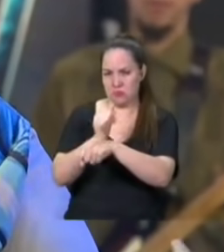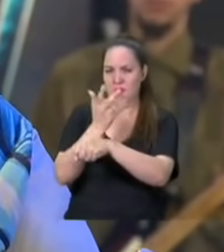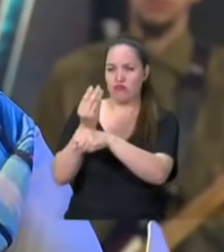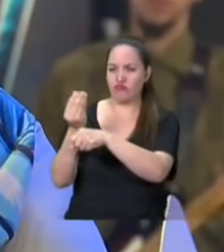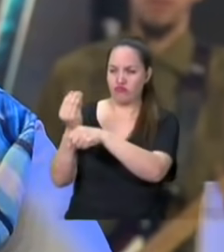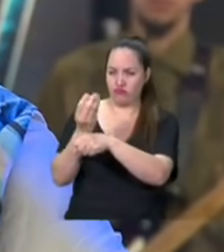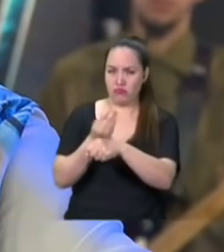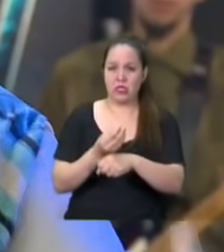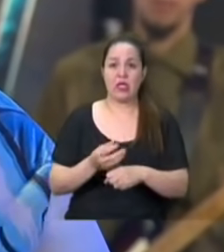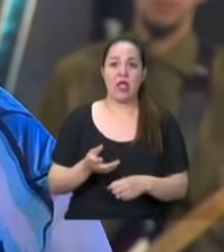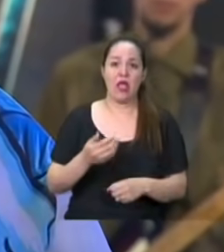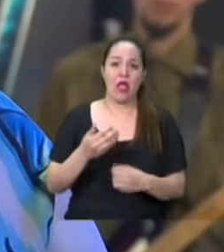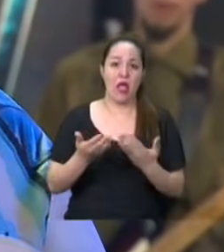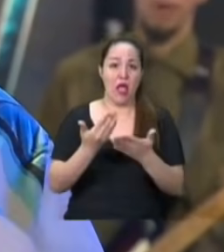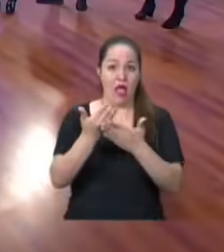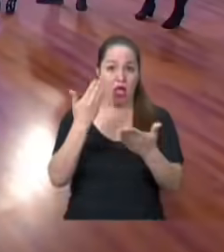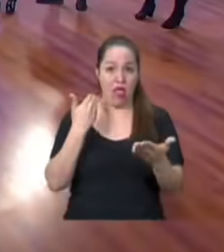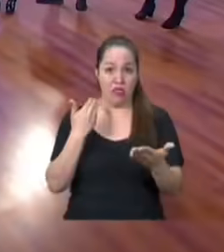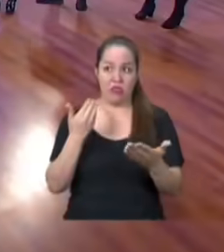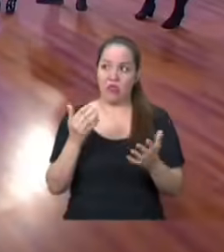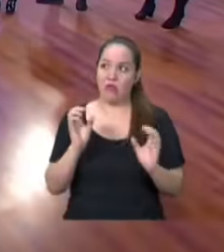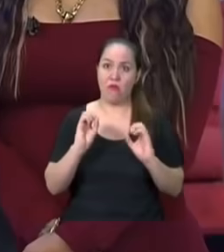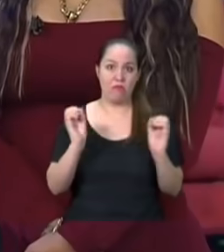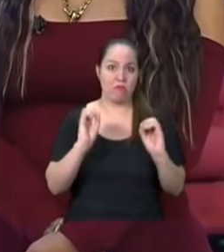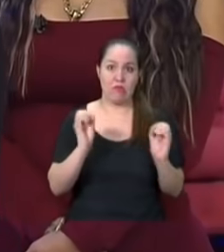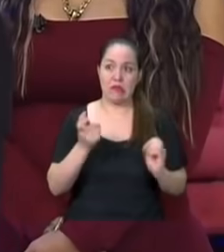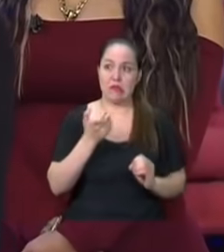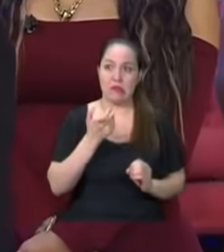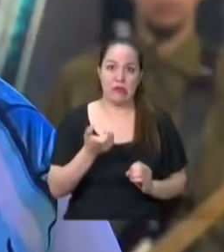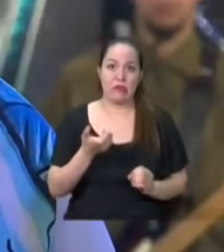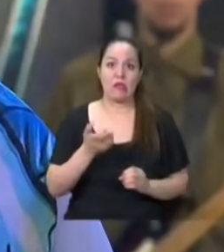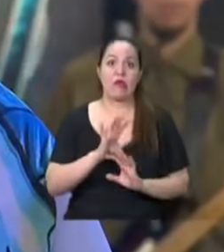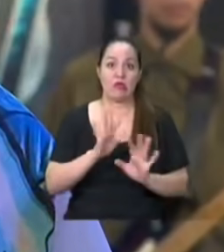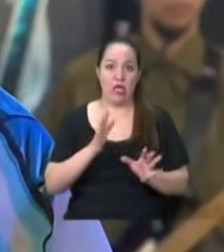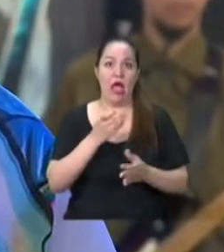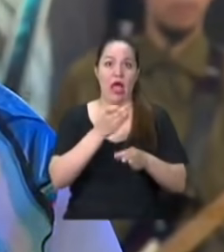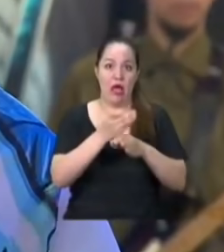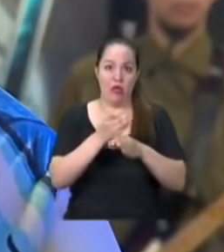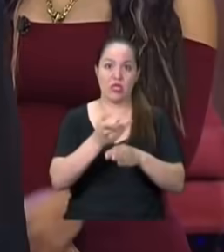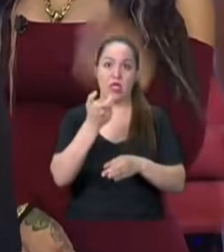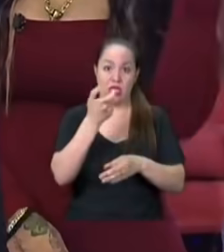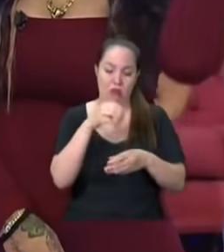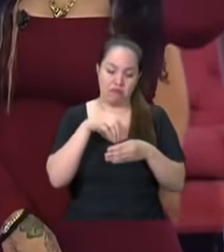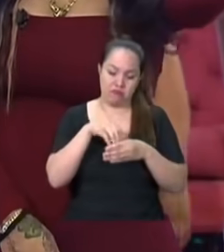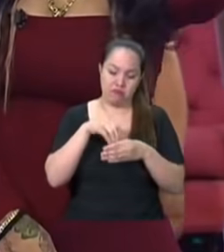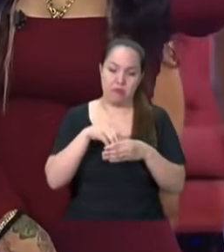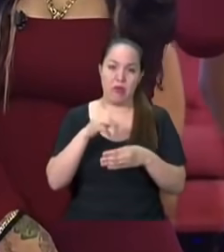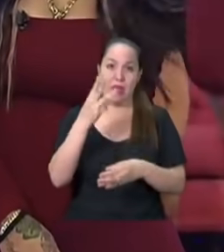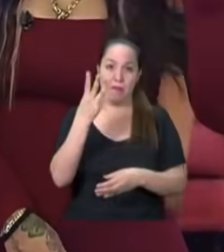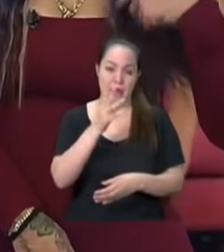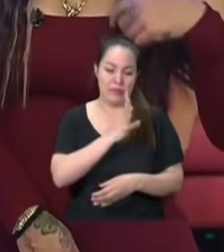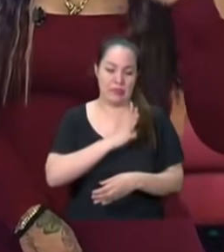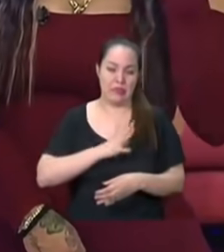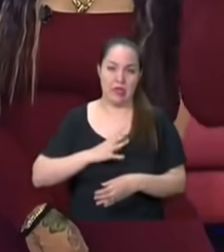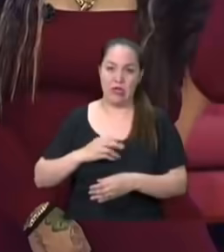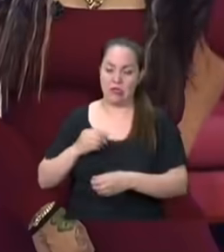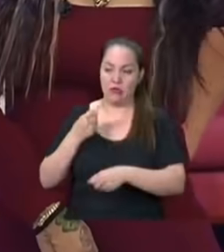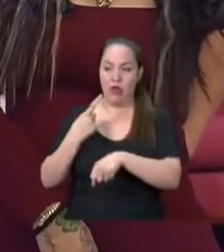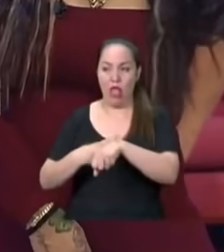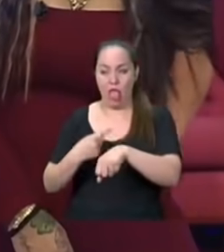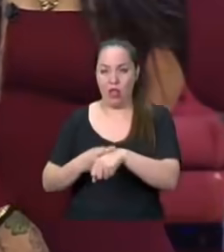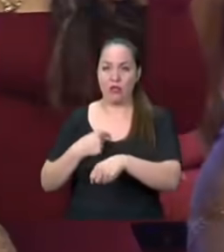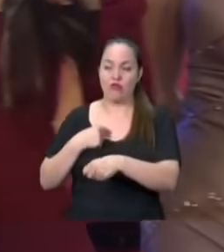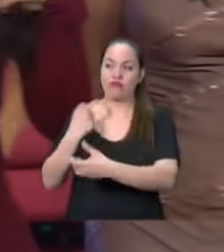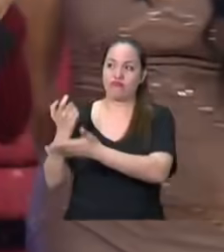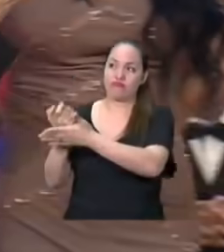porque... O tengo 3 hijos y un día se me llegan a enfermar, pues ahí tengo para los días. Mira, yo sé, y ay, caray, ¿por